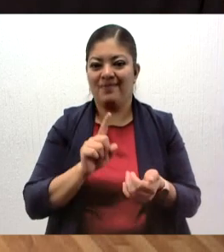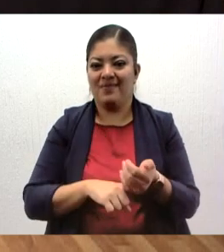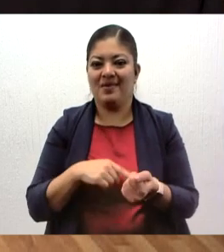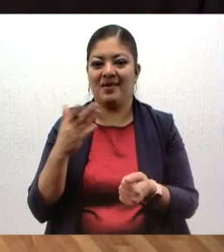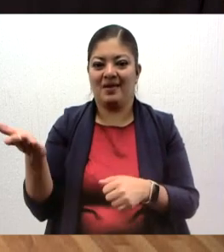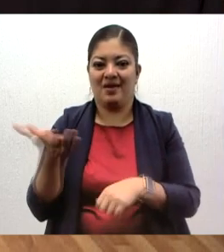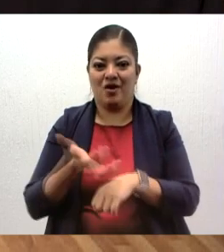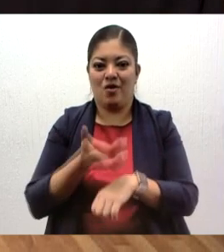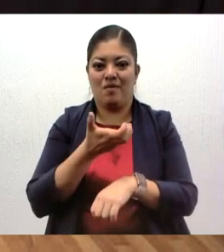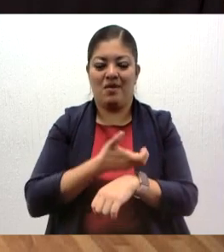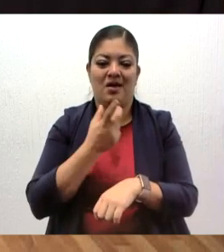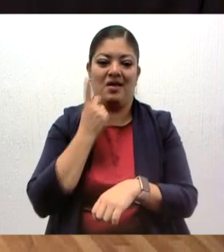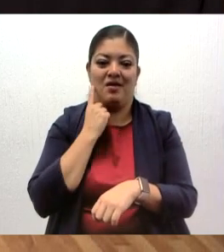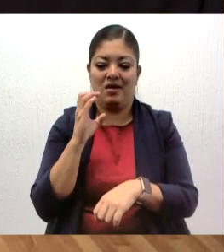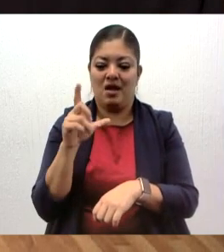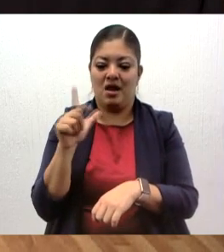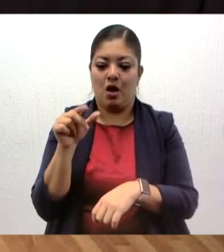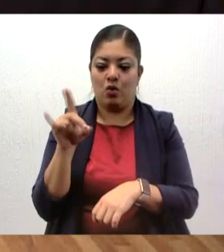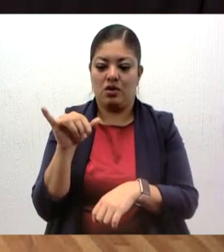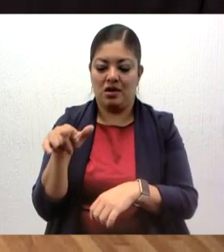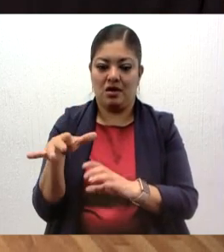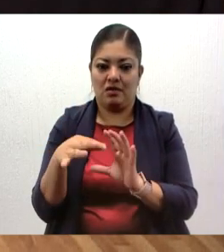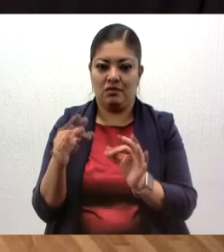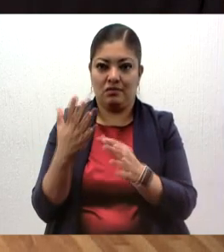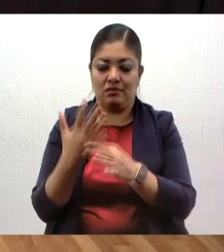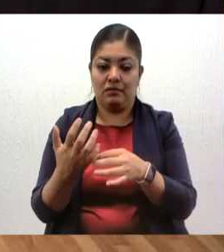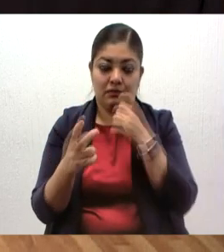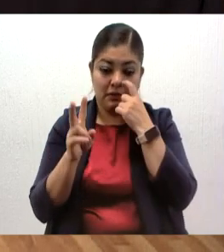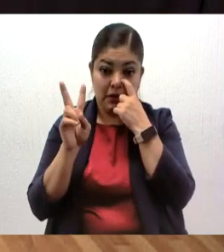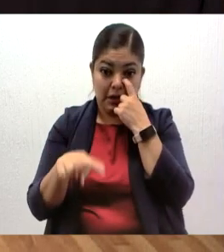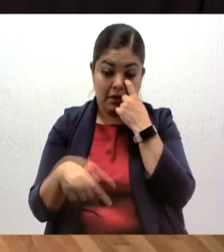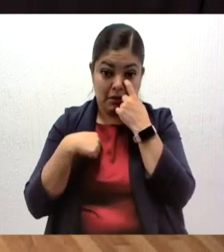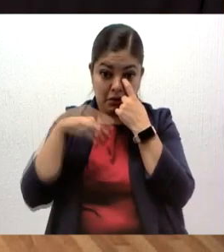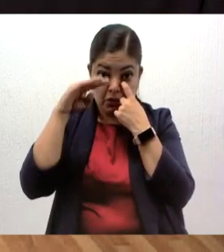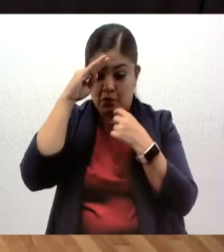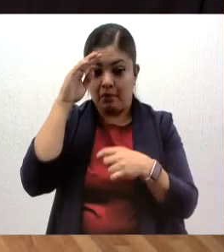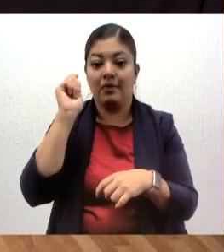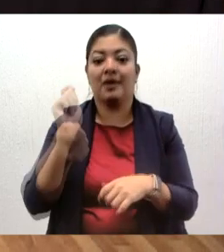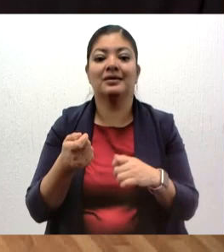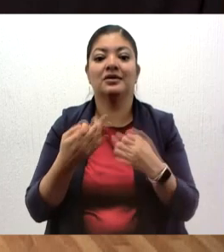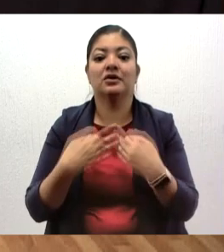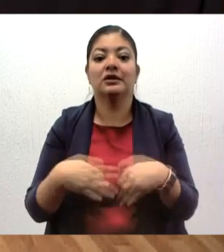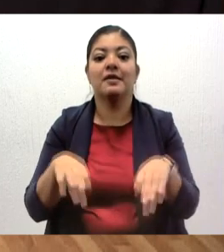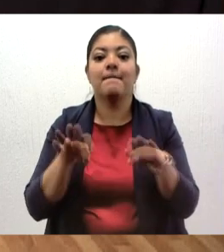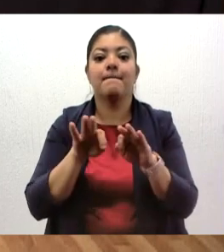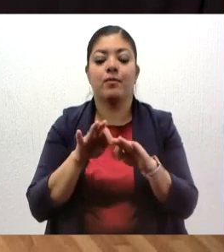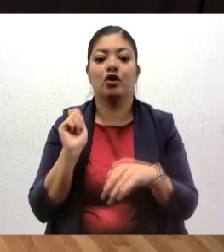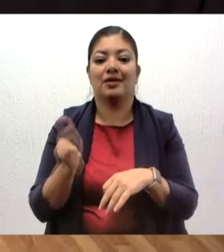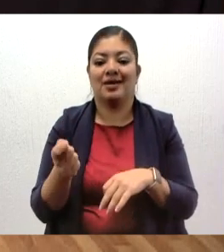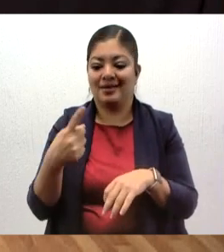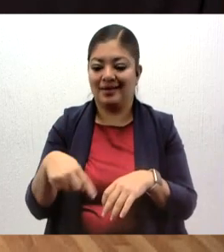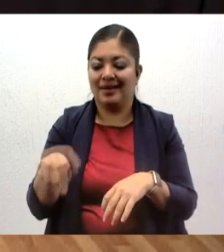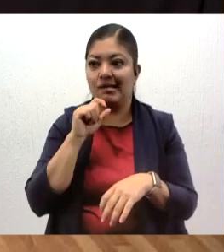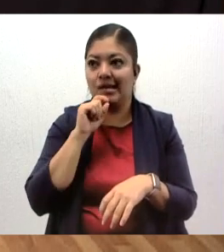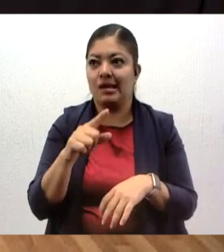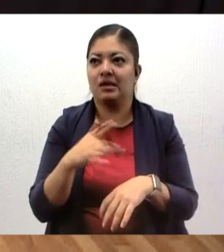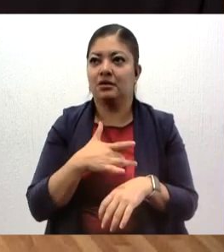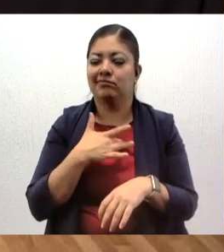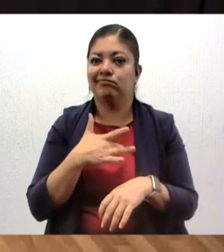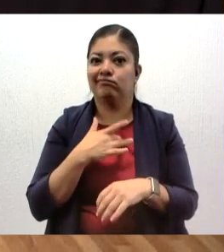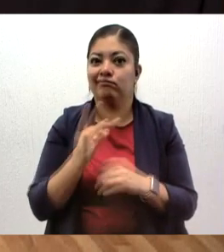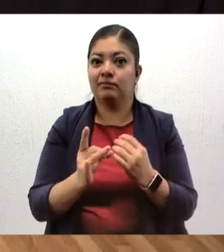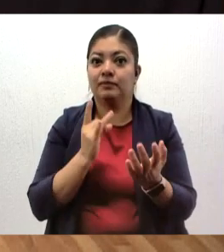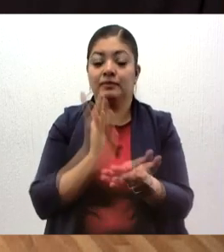diputada Claudia de verdad creo que es importante que los galicien se den cuenta que las y los